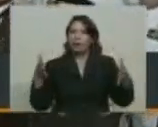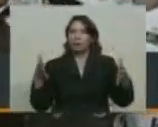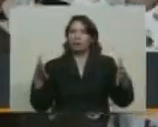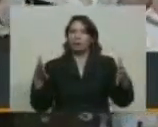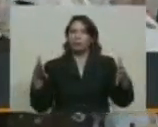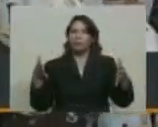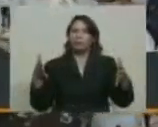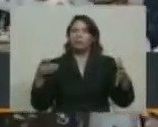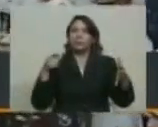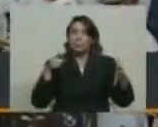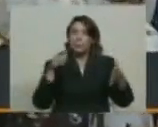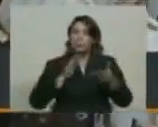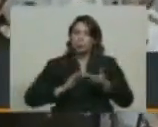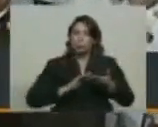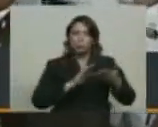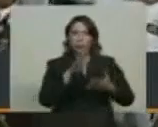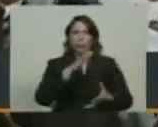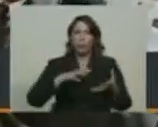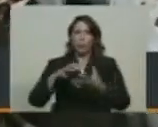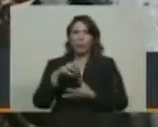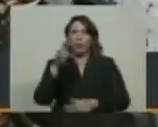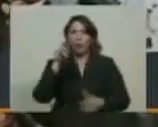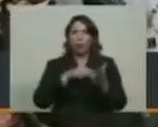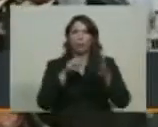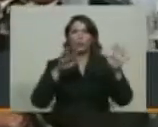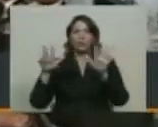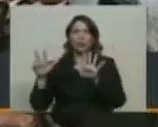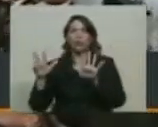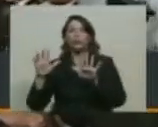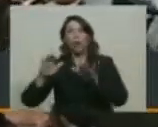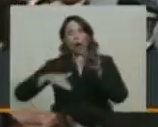tiempo, en este año 2018 y en adelante.